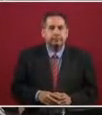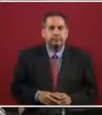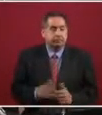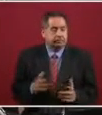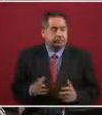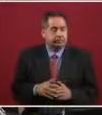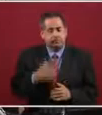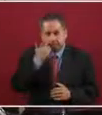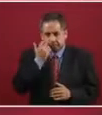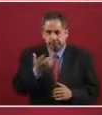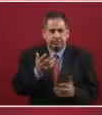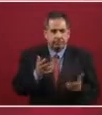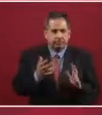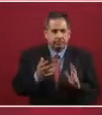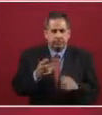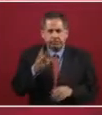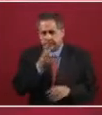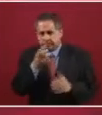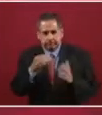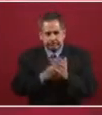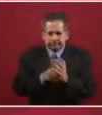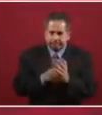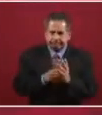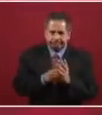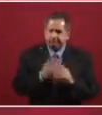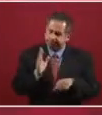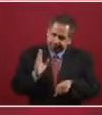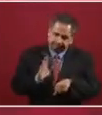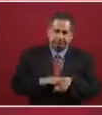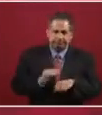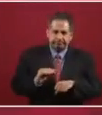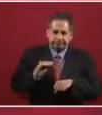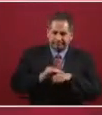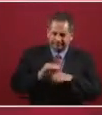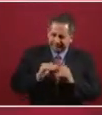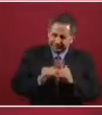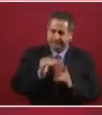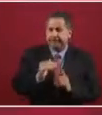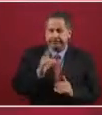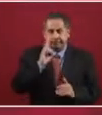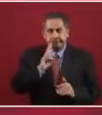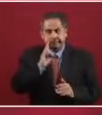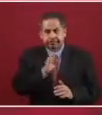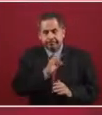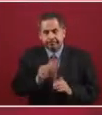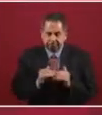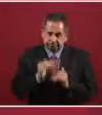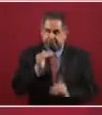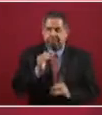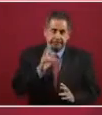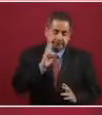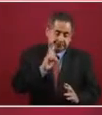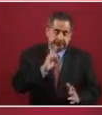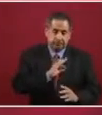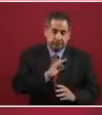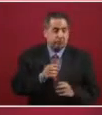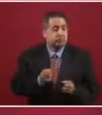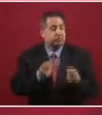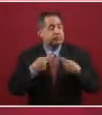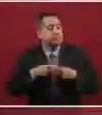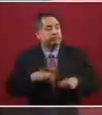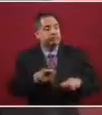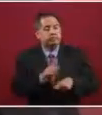Entonces queremos que no sean 300 mil. Tenemos que aumentar eso, el número de